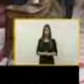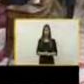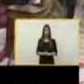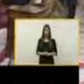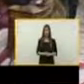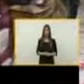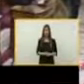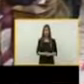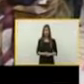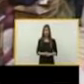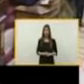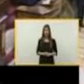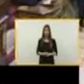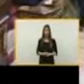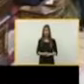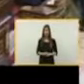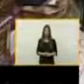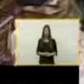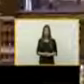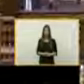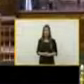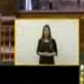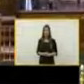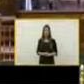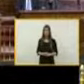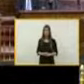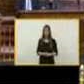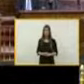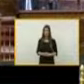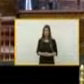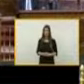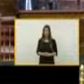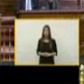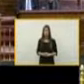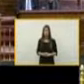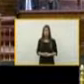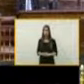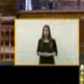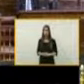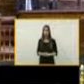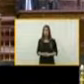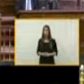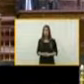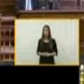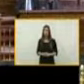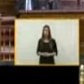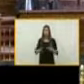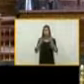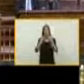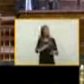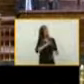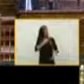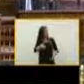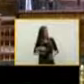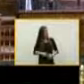ponen de acuerdo. Bueno, vamos a ver cómo empieza ese discurso, que como saben, dice el reglamento que va a durar 10 minutos, de Pedro Sánchez, aspirante a